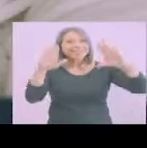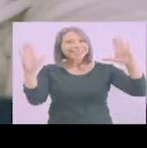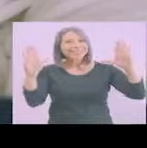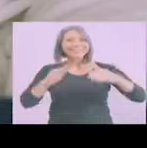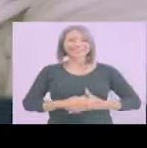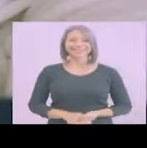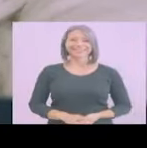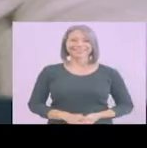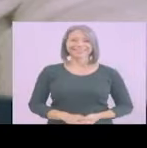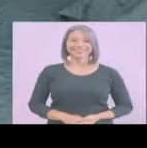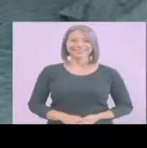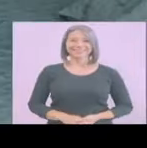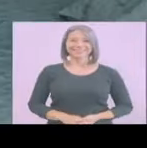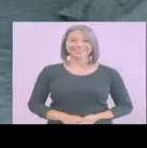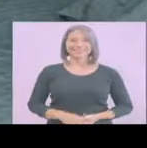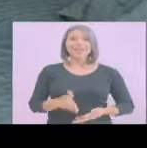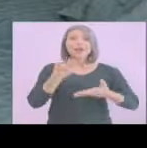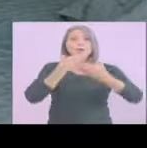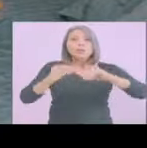¡Buenos días!